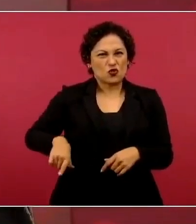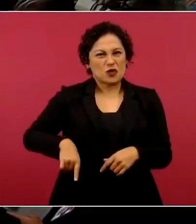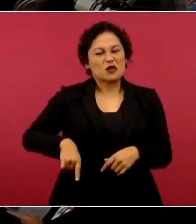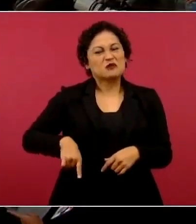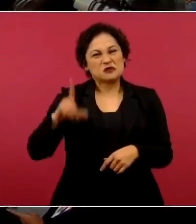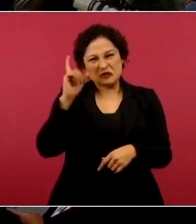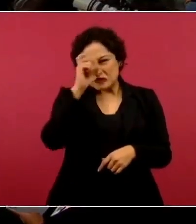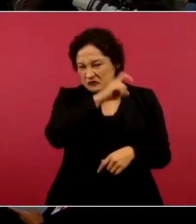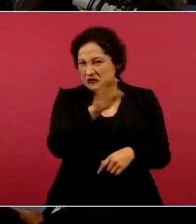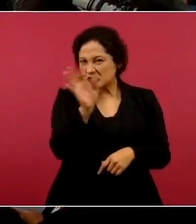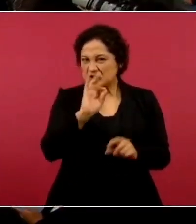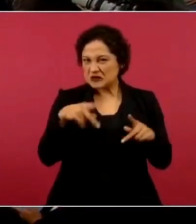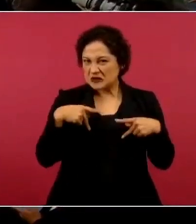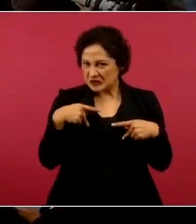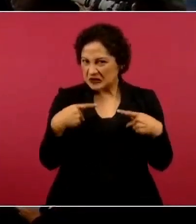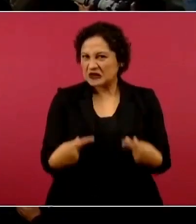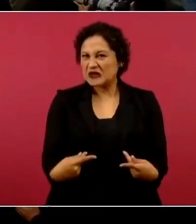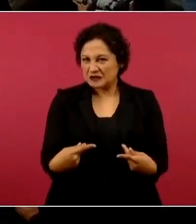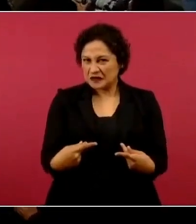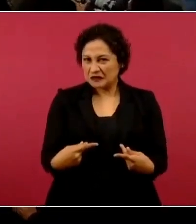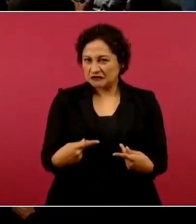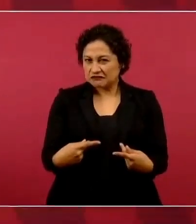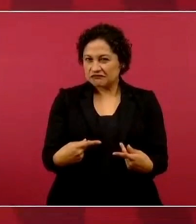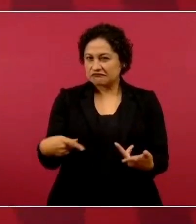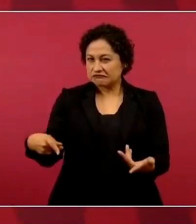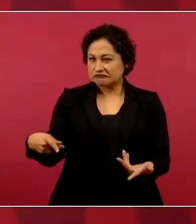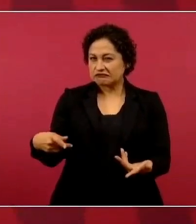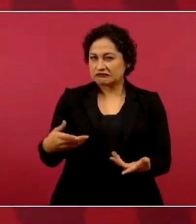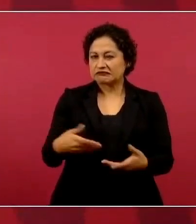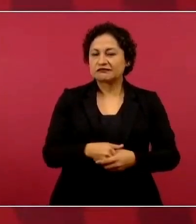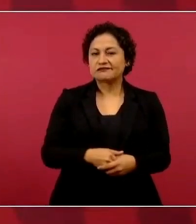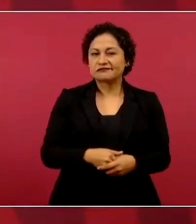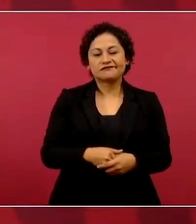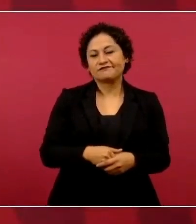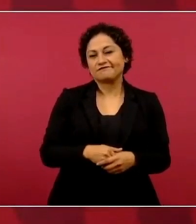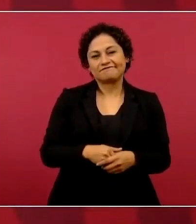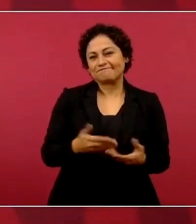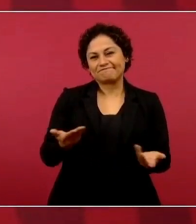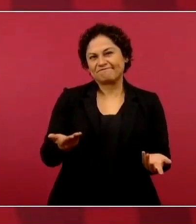como el del general Mújica, y que por eso